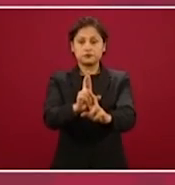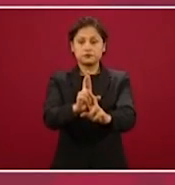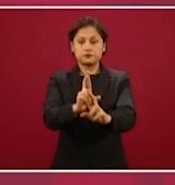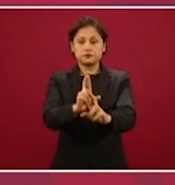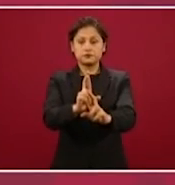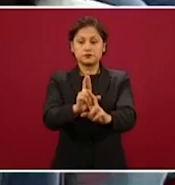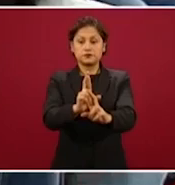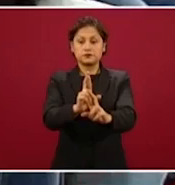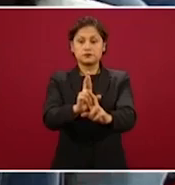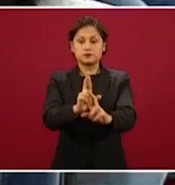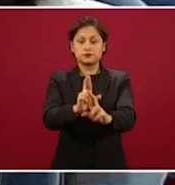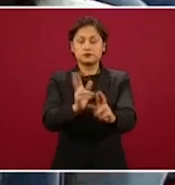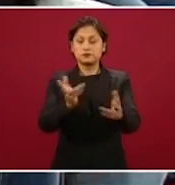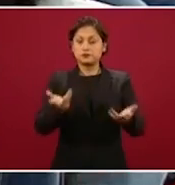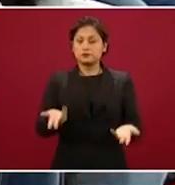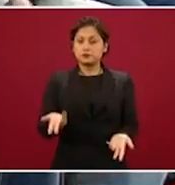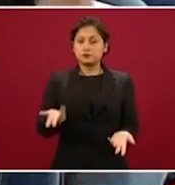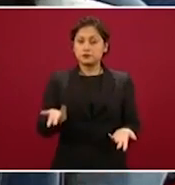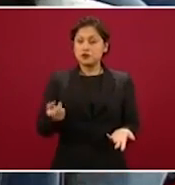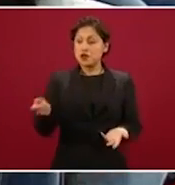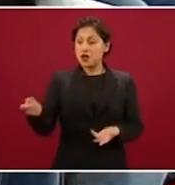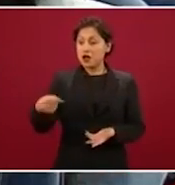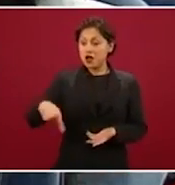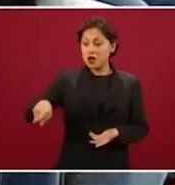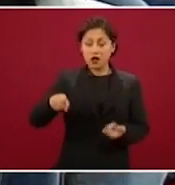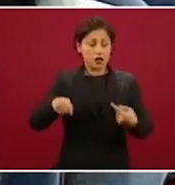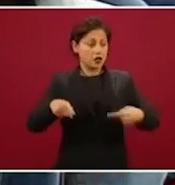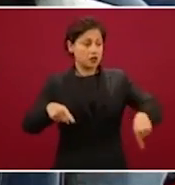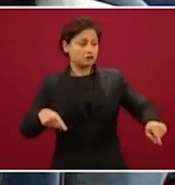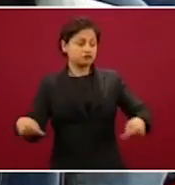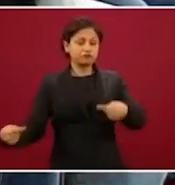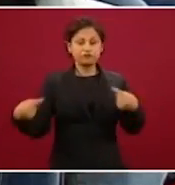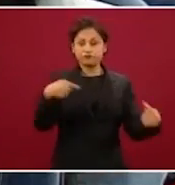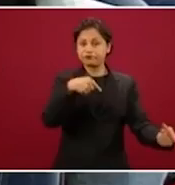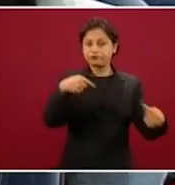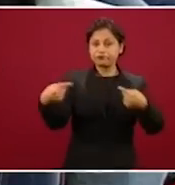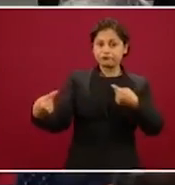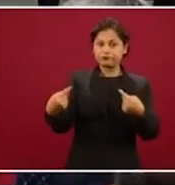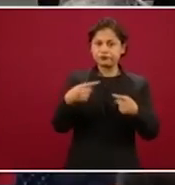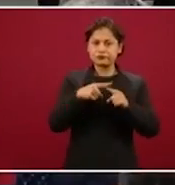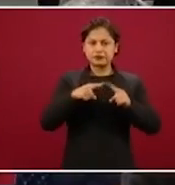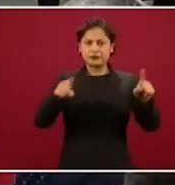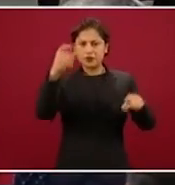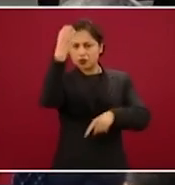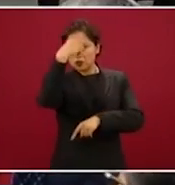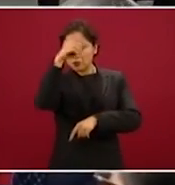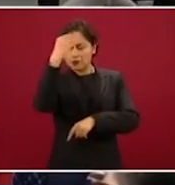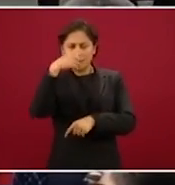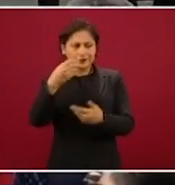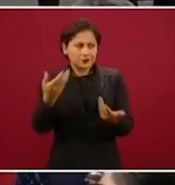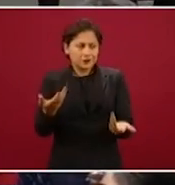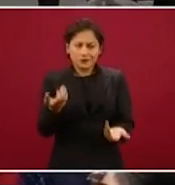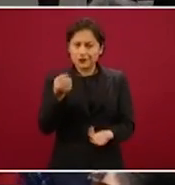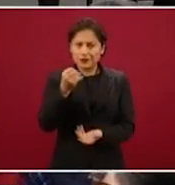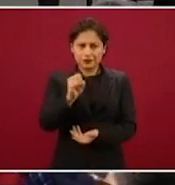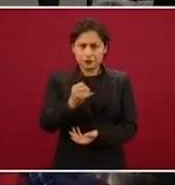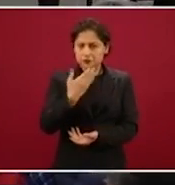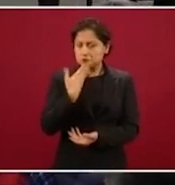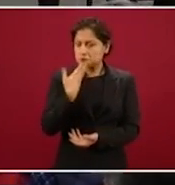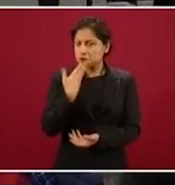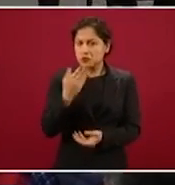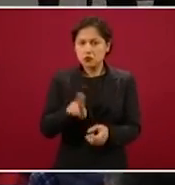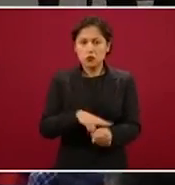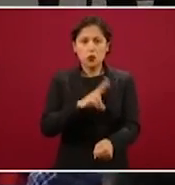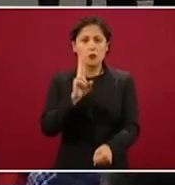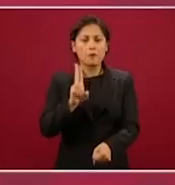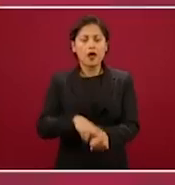diferencias, sí, claro que las tenemos, ya lo hemos dicho muchas veces, no puede haber pensamiento único,